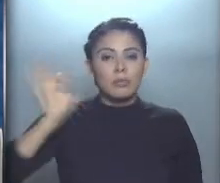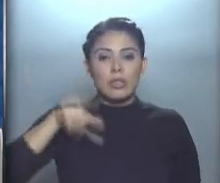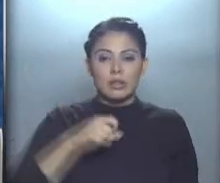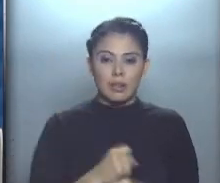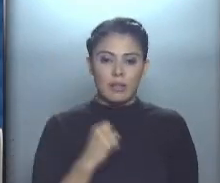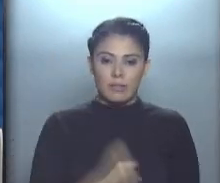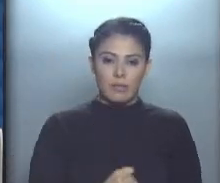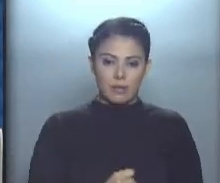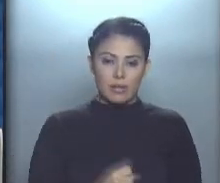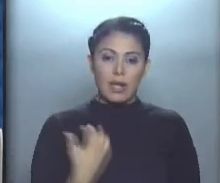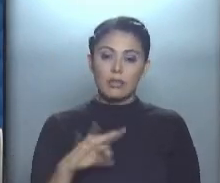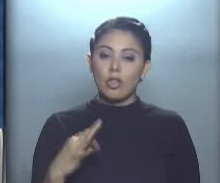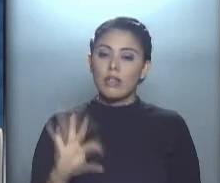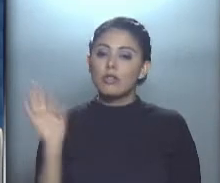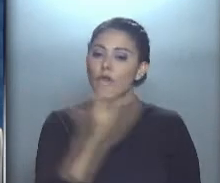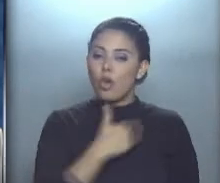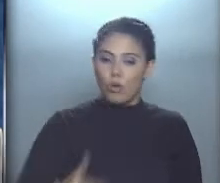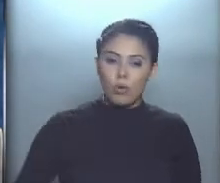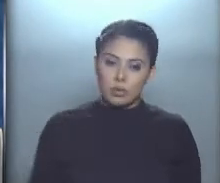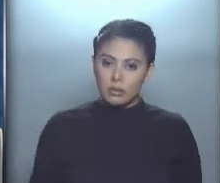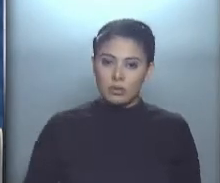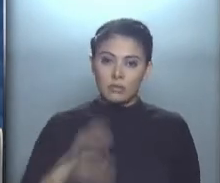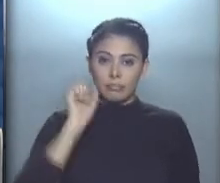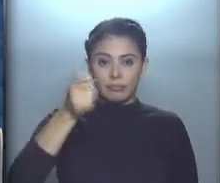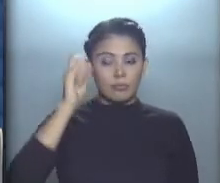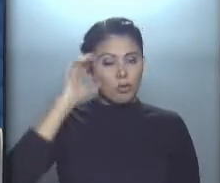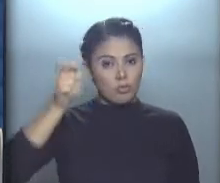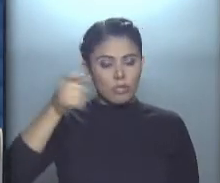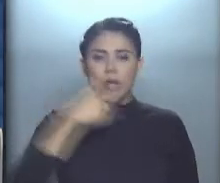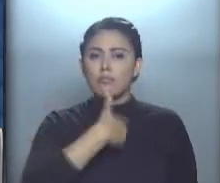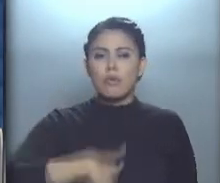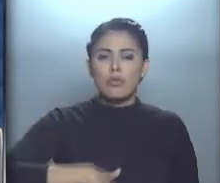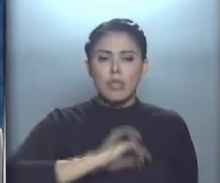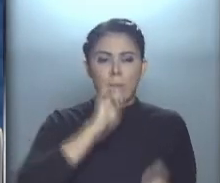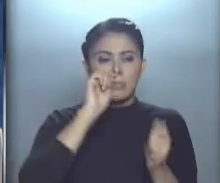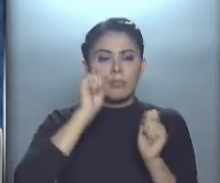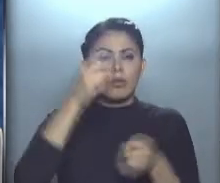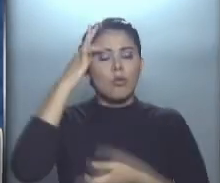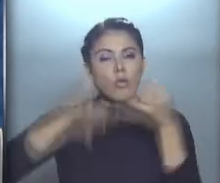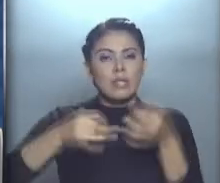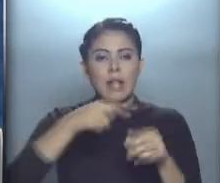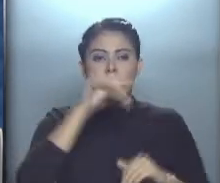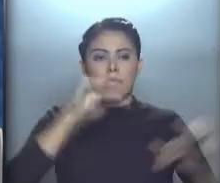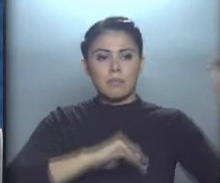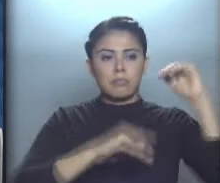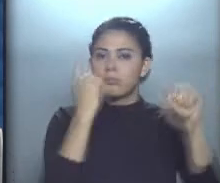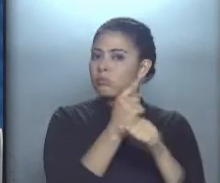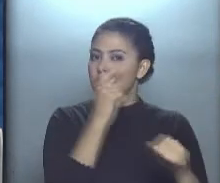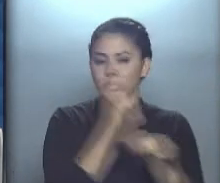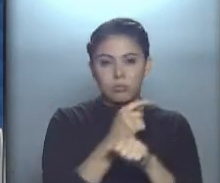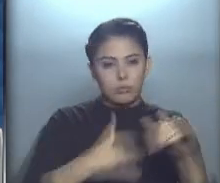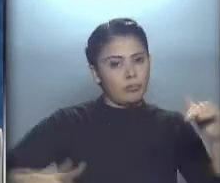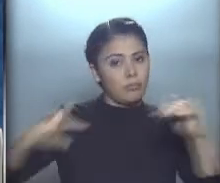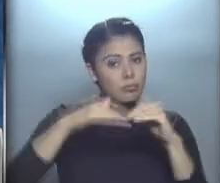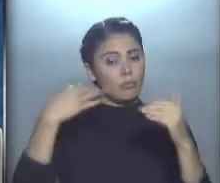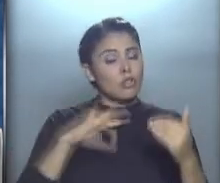trabajo y esto es lo que deben hacer los jueces. El Poder Ejecutivo no puede sustituir al Poder Judicial. En consecuencia, se deben tomar